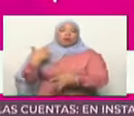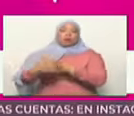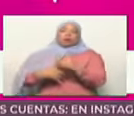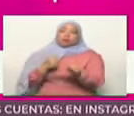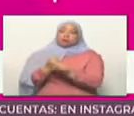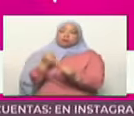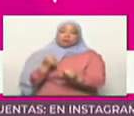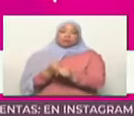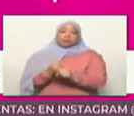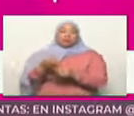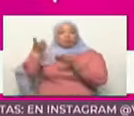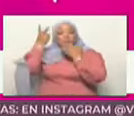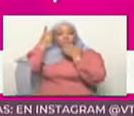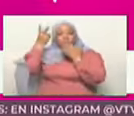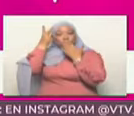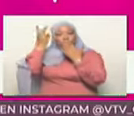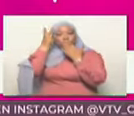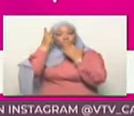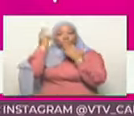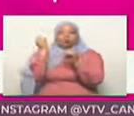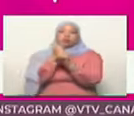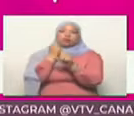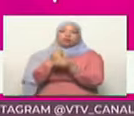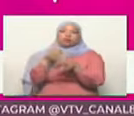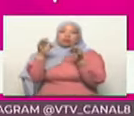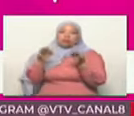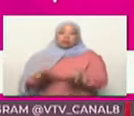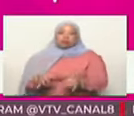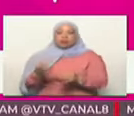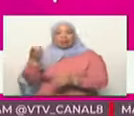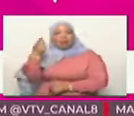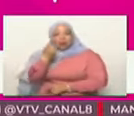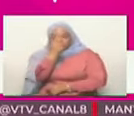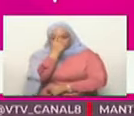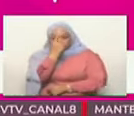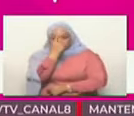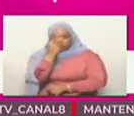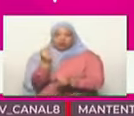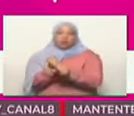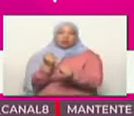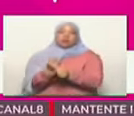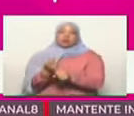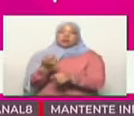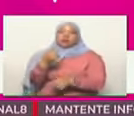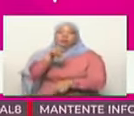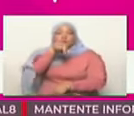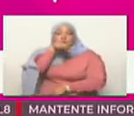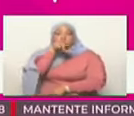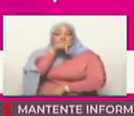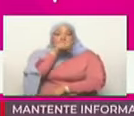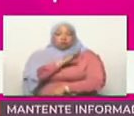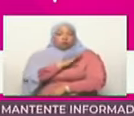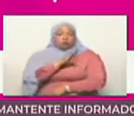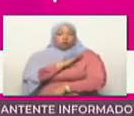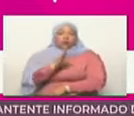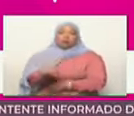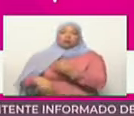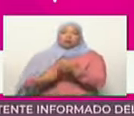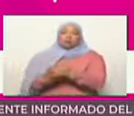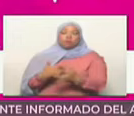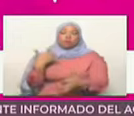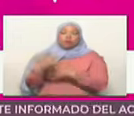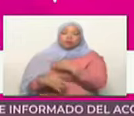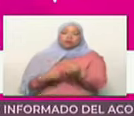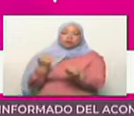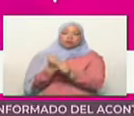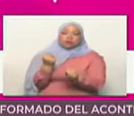llamada indio, que corresponde más bien a la India, pero que en idioma castellano designa a los pobladores originarios de estas tierras. Pero resulta